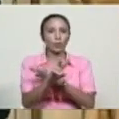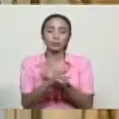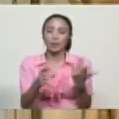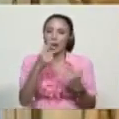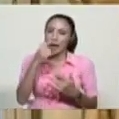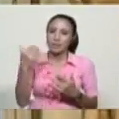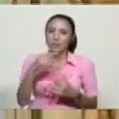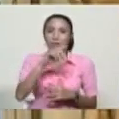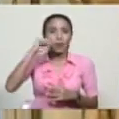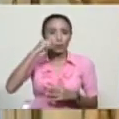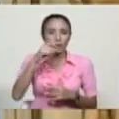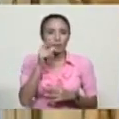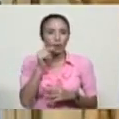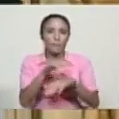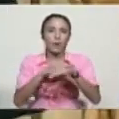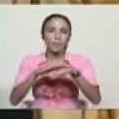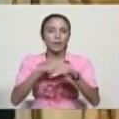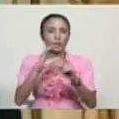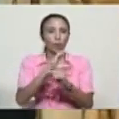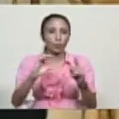Ernesto Villegas.